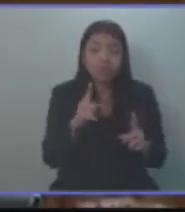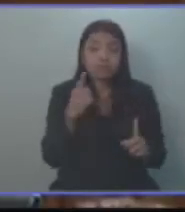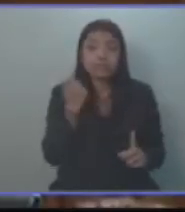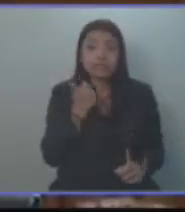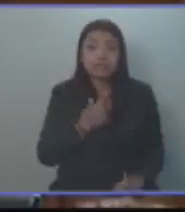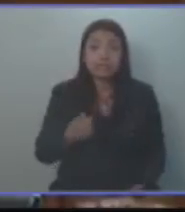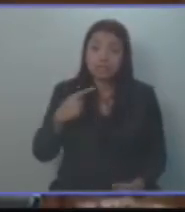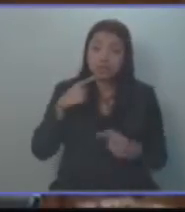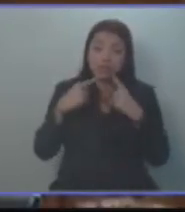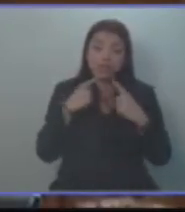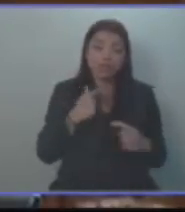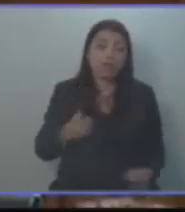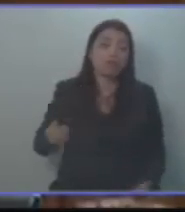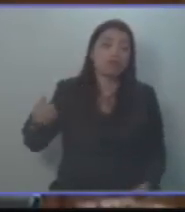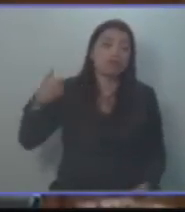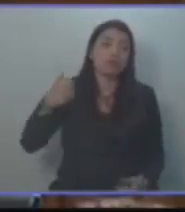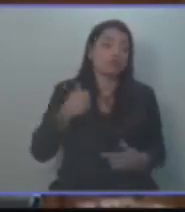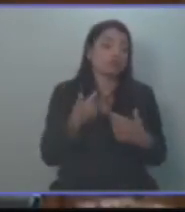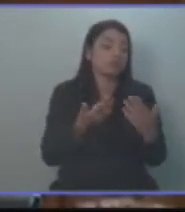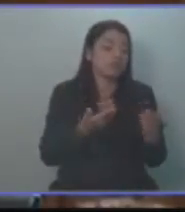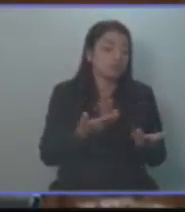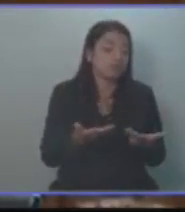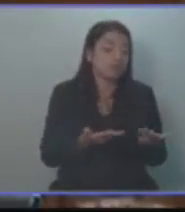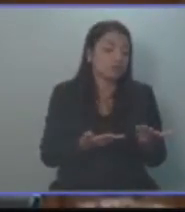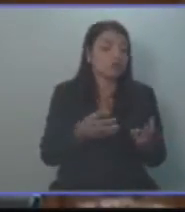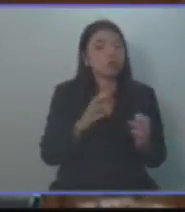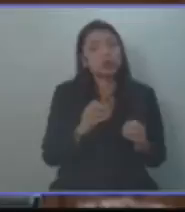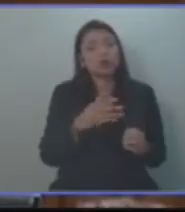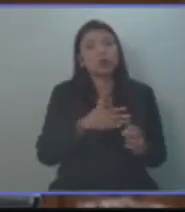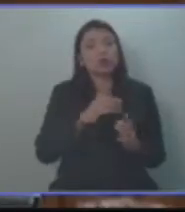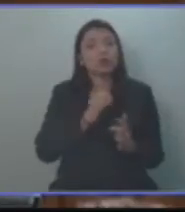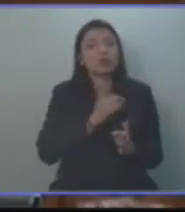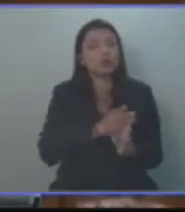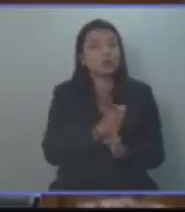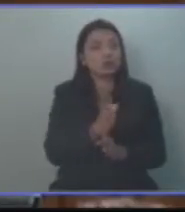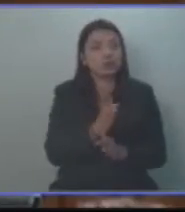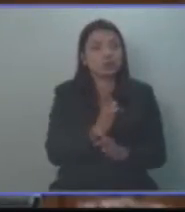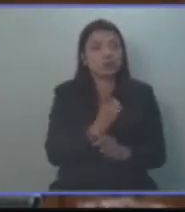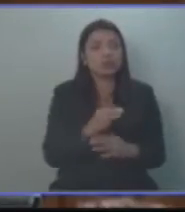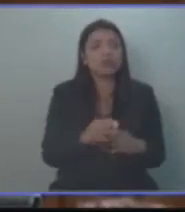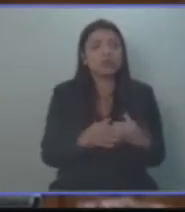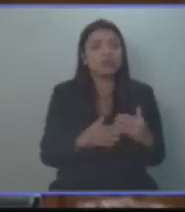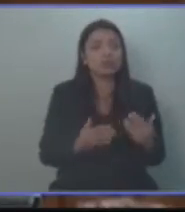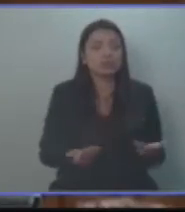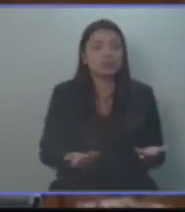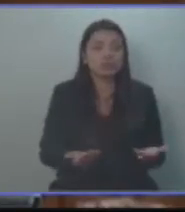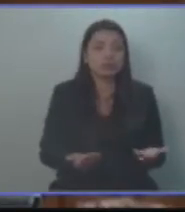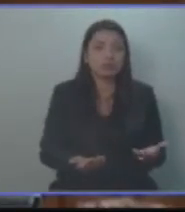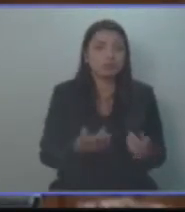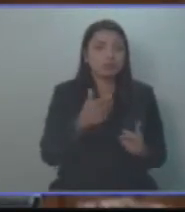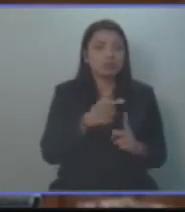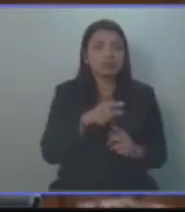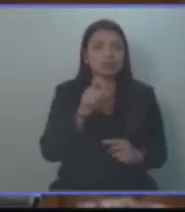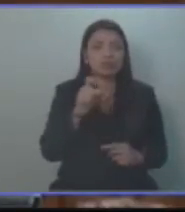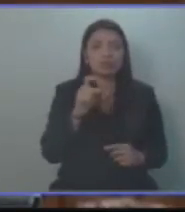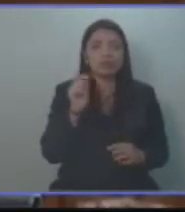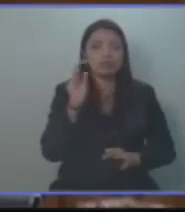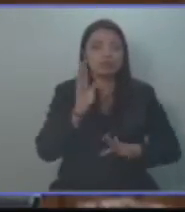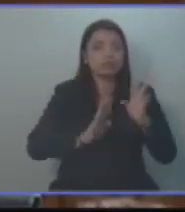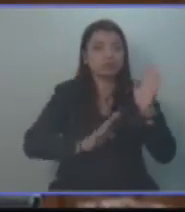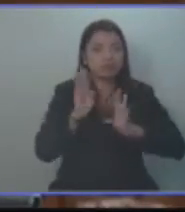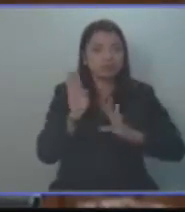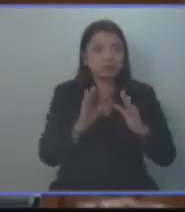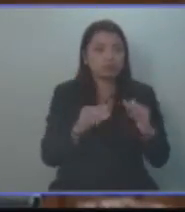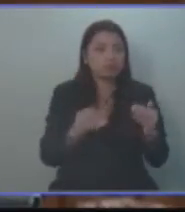del jefe o agregado del servicio o docente del programa o por jefe de residentes. X, participar en